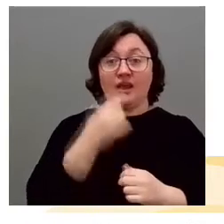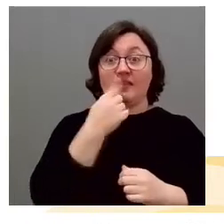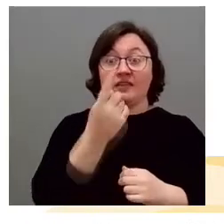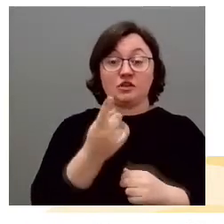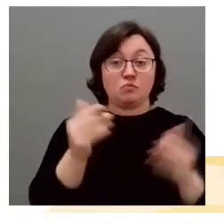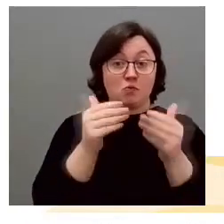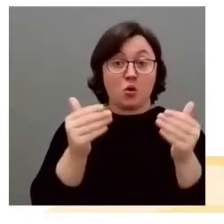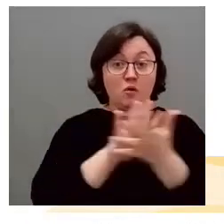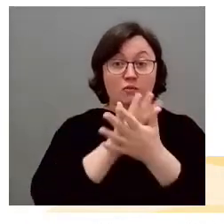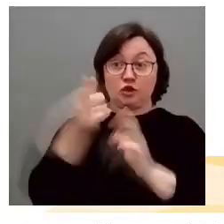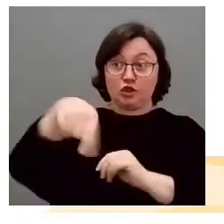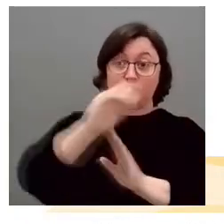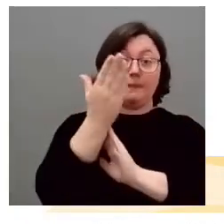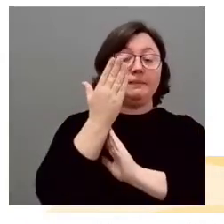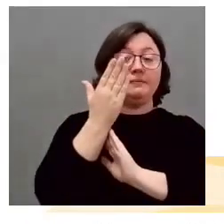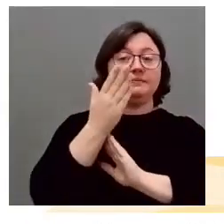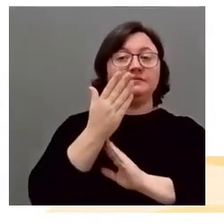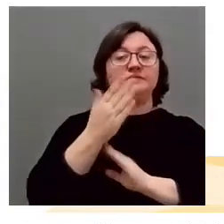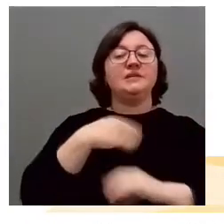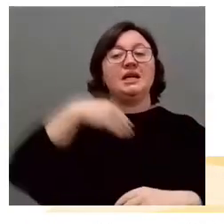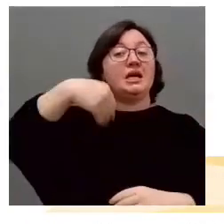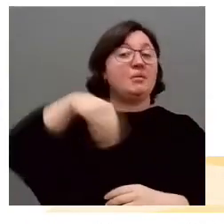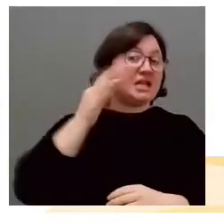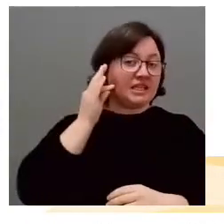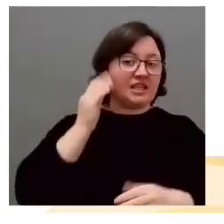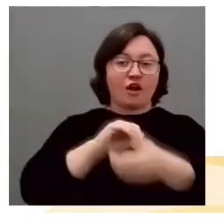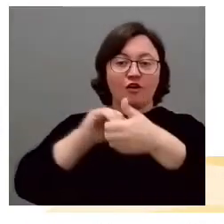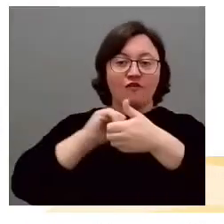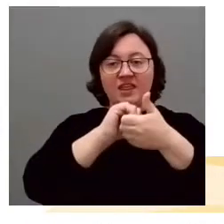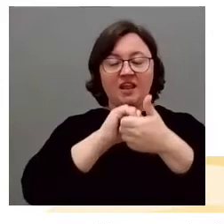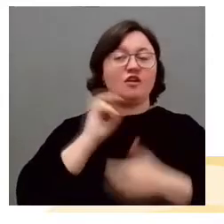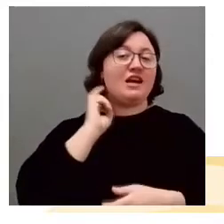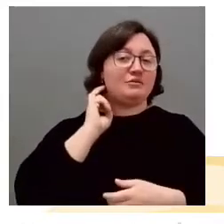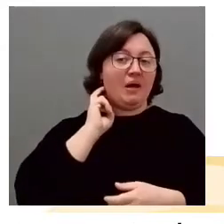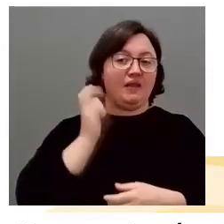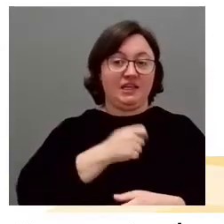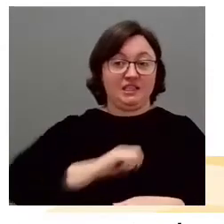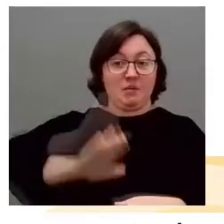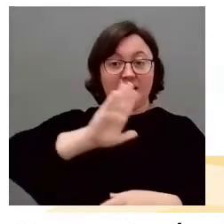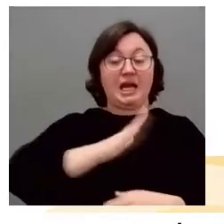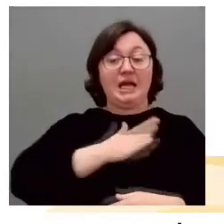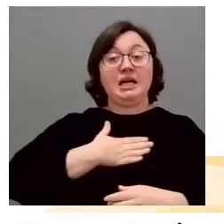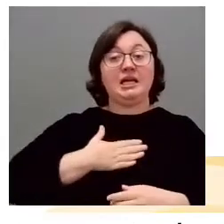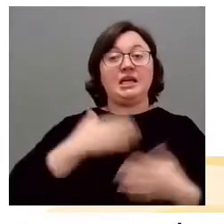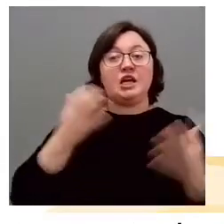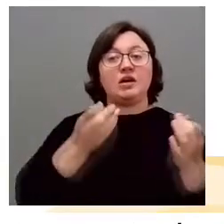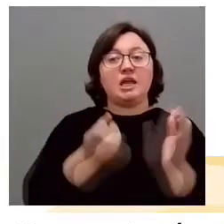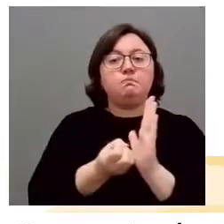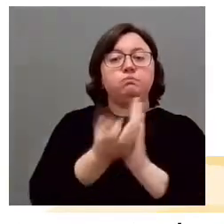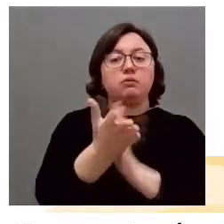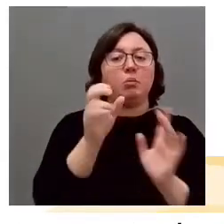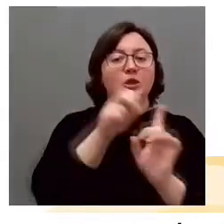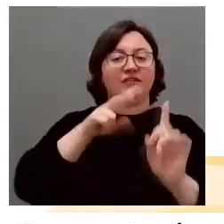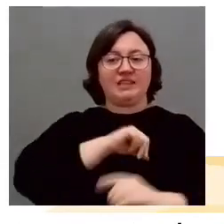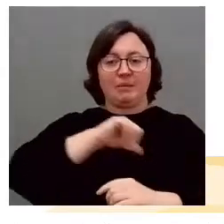principio, y así me habéis presentado como presidenta de la Confederación ASPACE, hoy quiero trasladar mi perspectiva personal